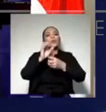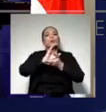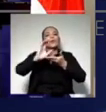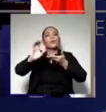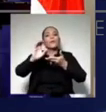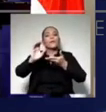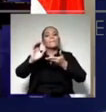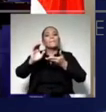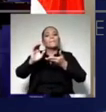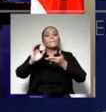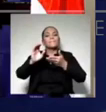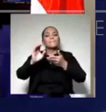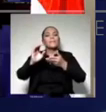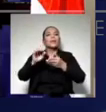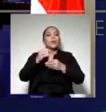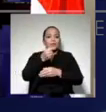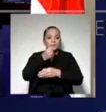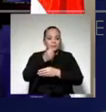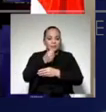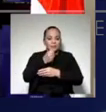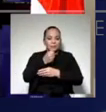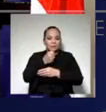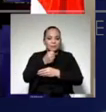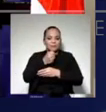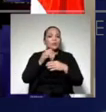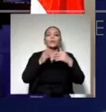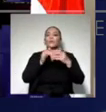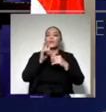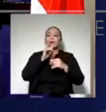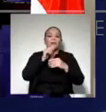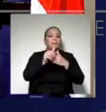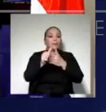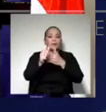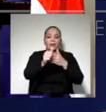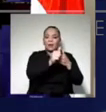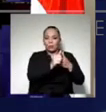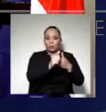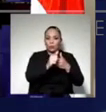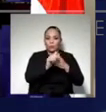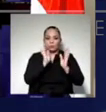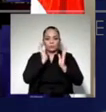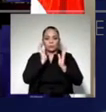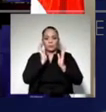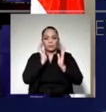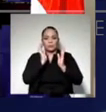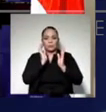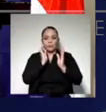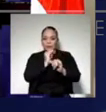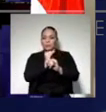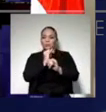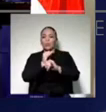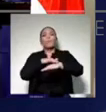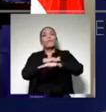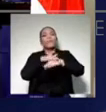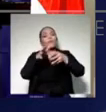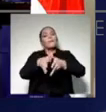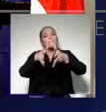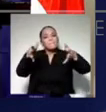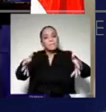Periodistas, independientemente de quienes estén liderando en este momento ese órgano, para que amplíe, por